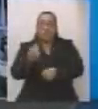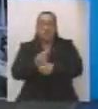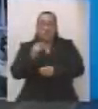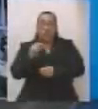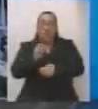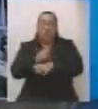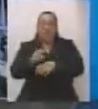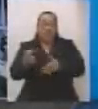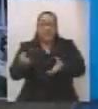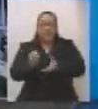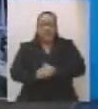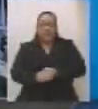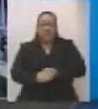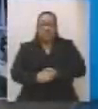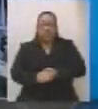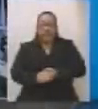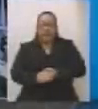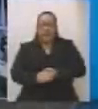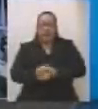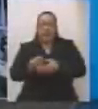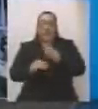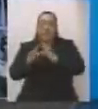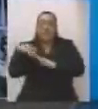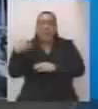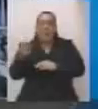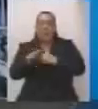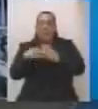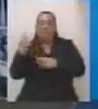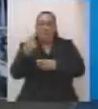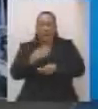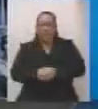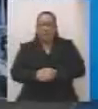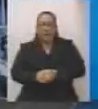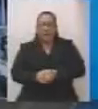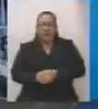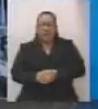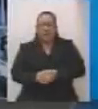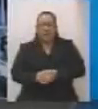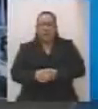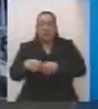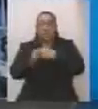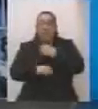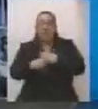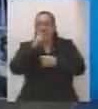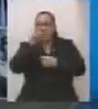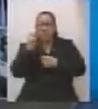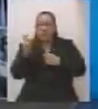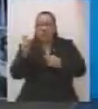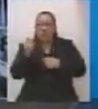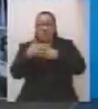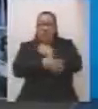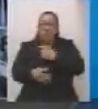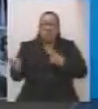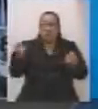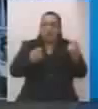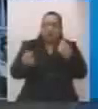poco capacitados. Ahora supongamos que después de la globalización el país rico y el pobre pueden comerciar entre sí, lo